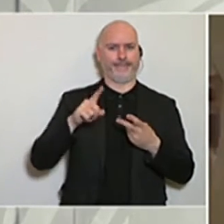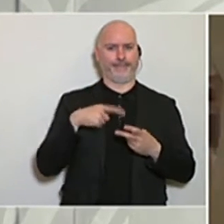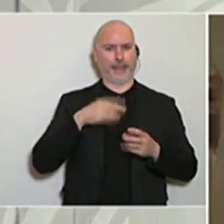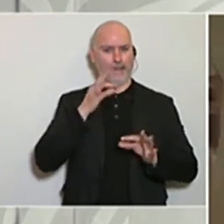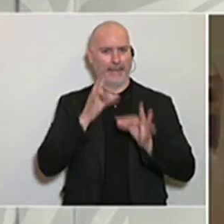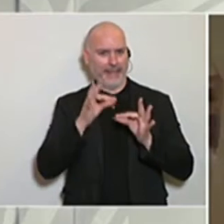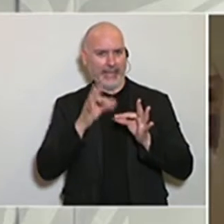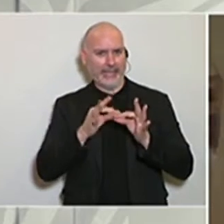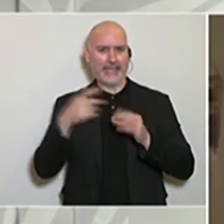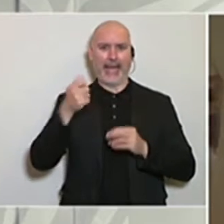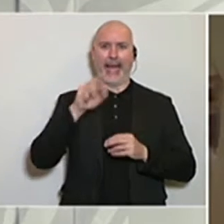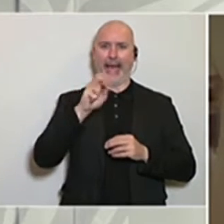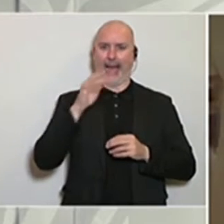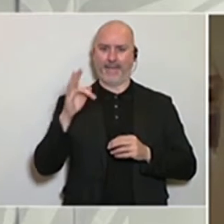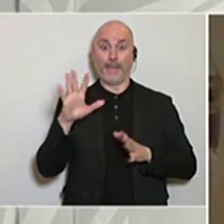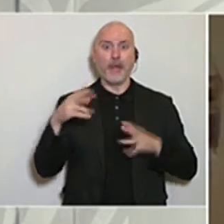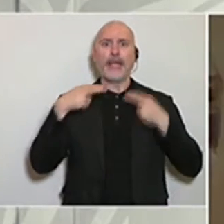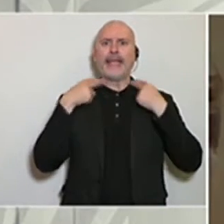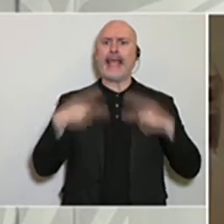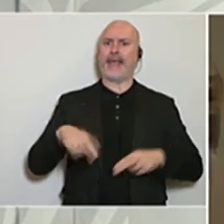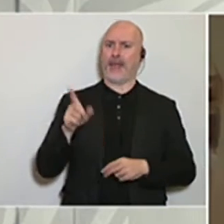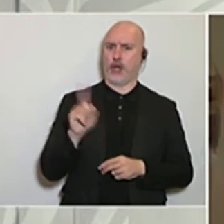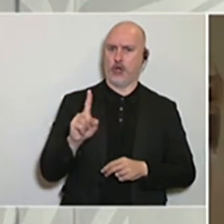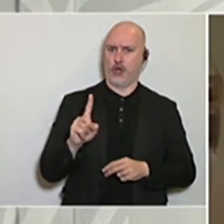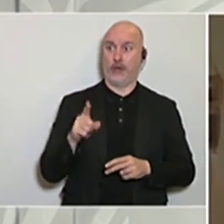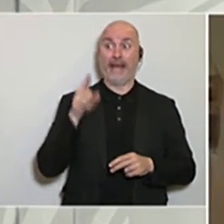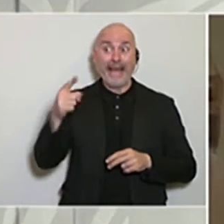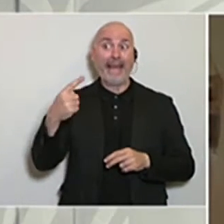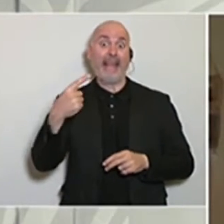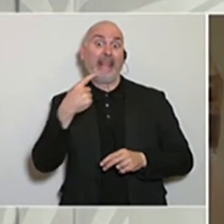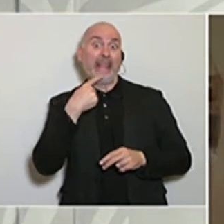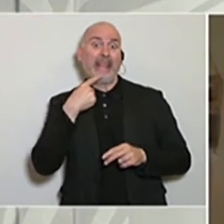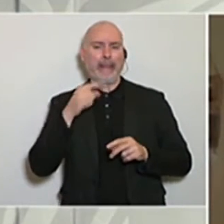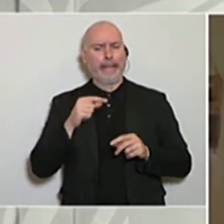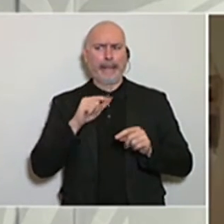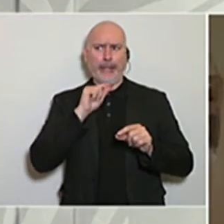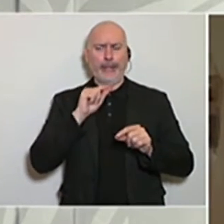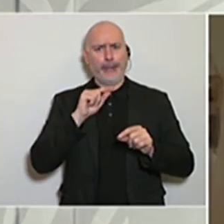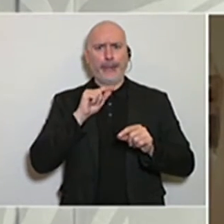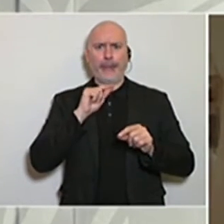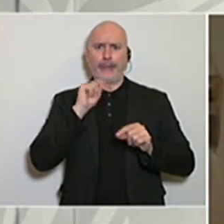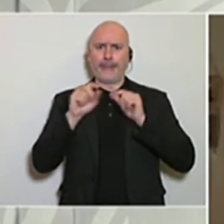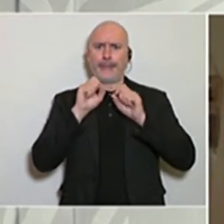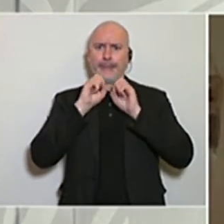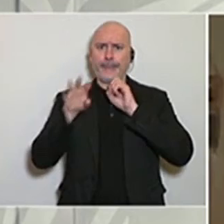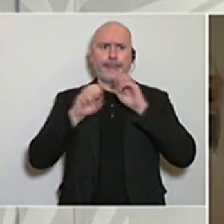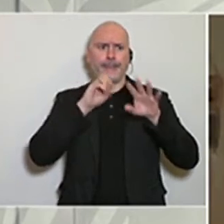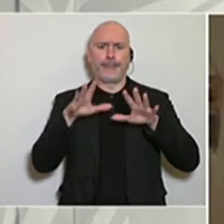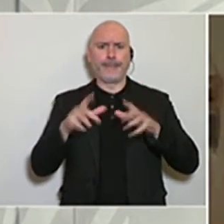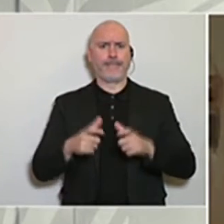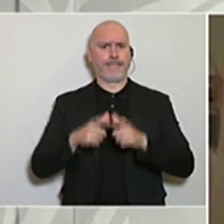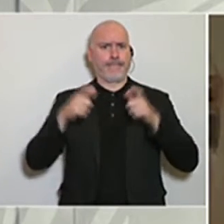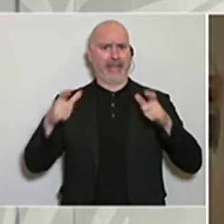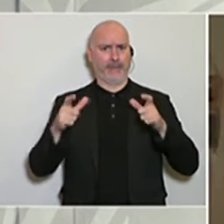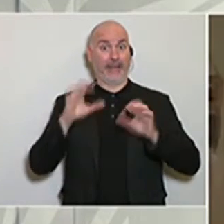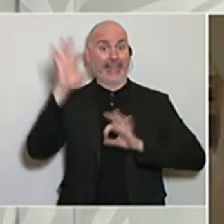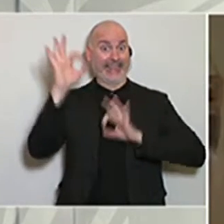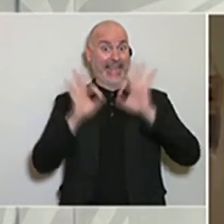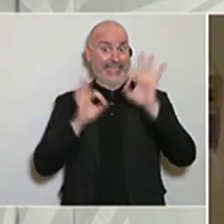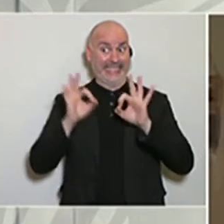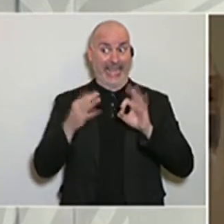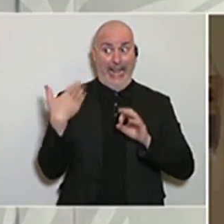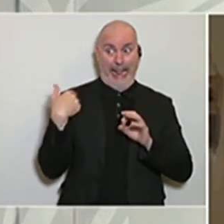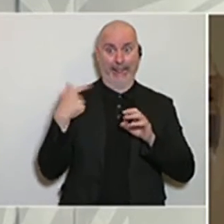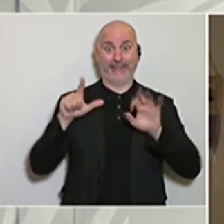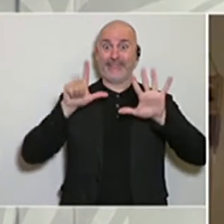Lleida? ¿Y a qué achacan el repunte de contagios en esa área sanitaria, donde ha aumentado la tasa de incidencia en los últimos